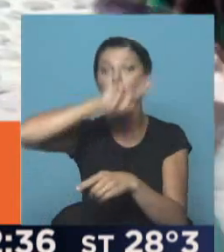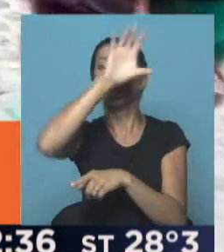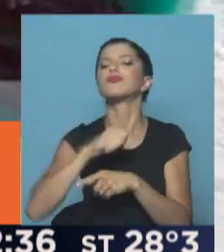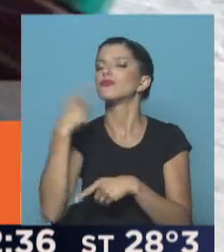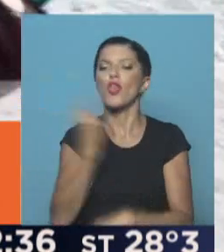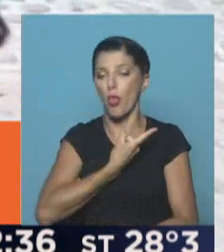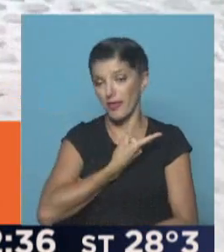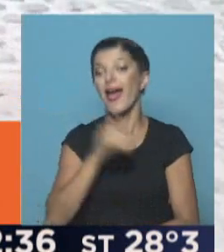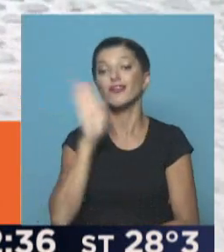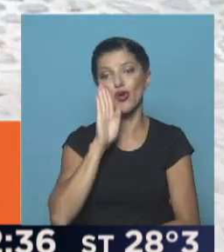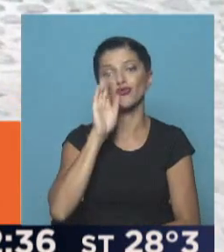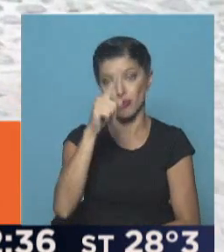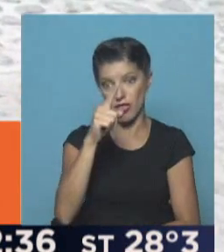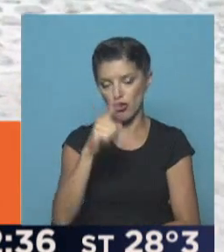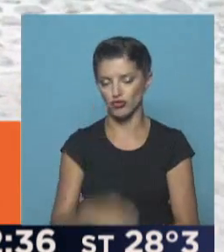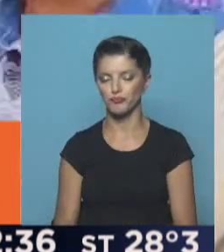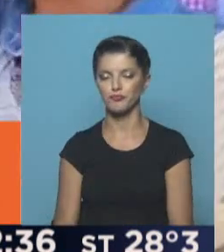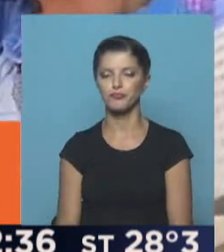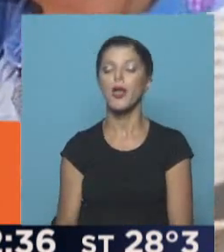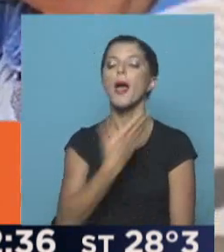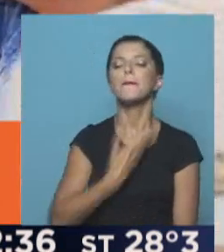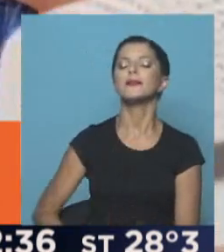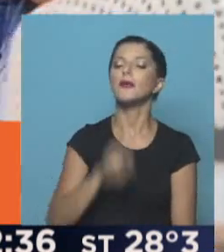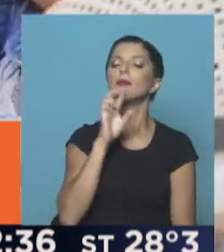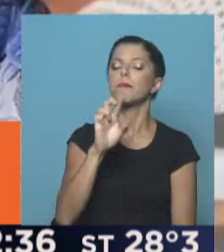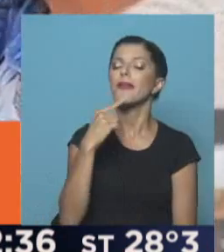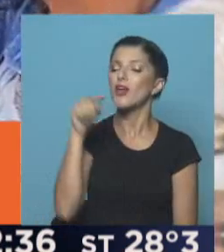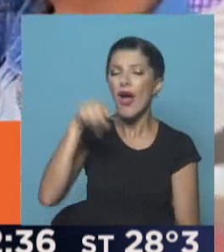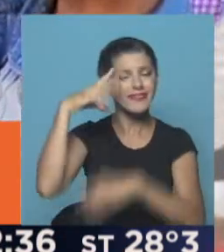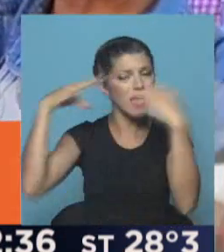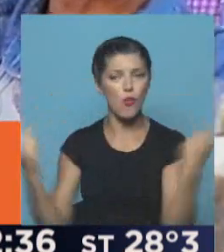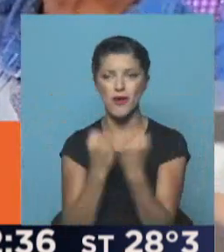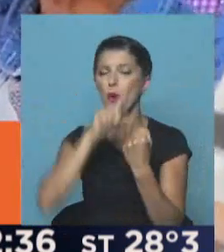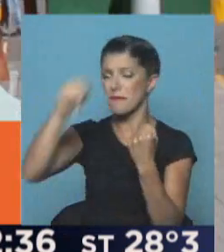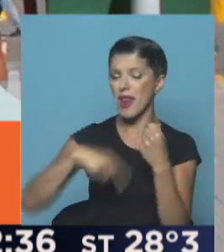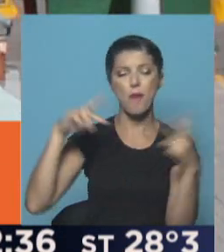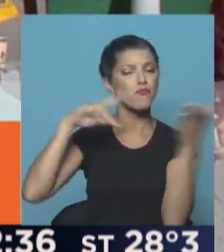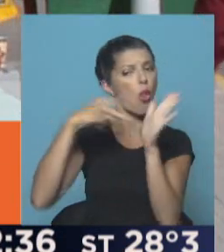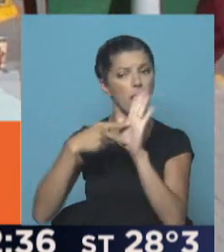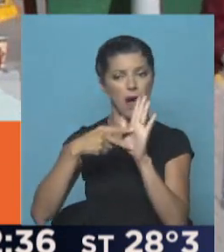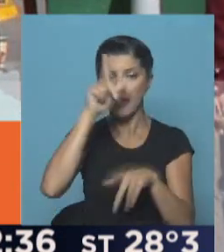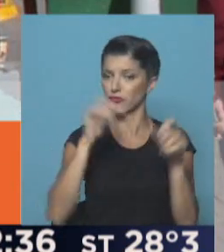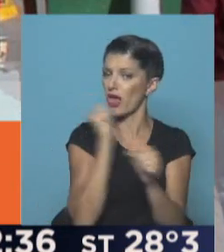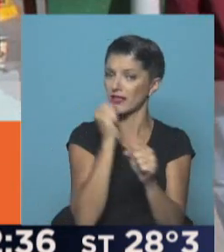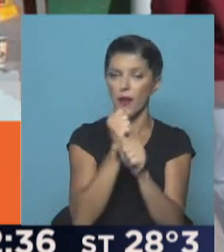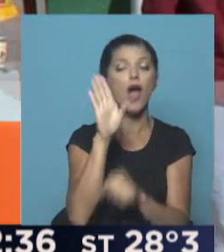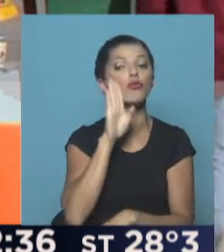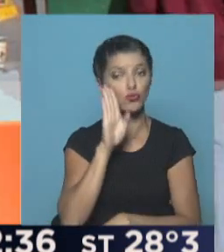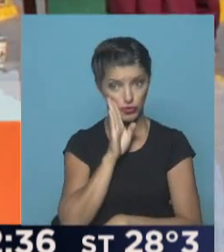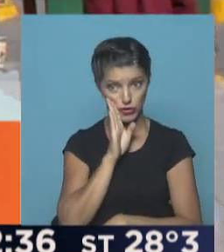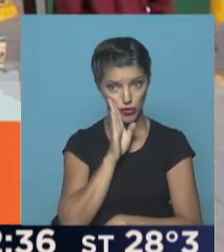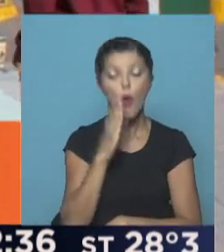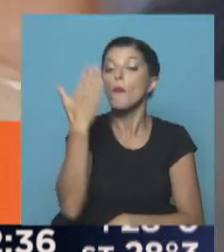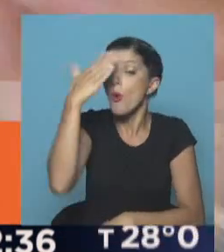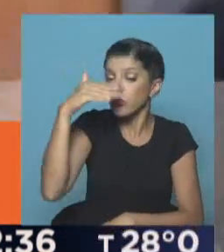Unidos. Según Trump, el acuerdo perjudica notablemente la tasa de empleo de los Estados Unidos, ya que en los